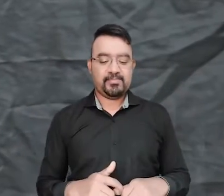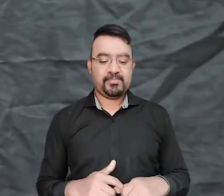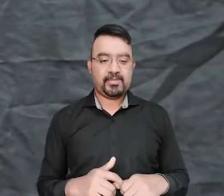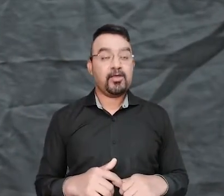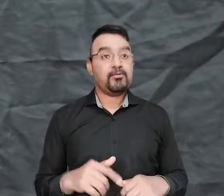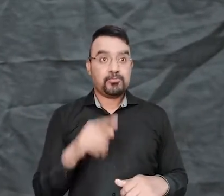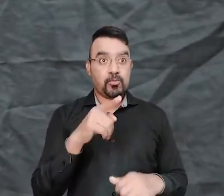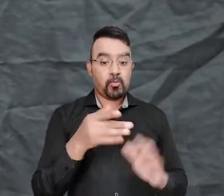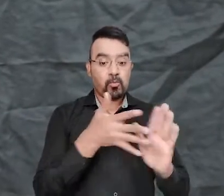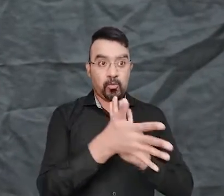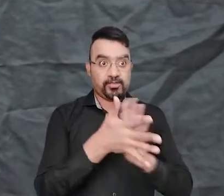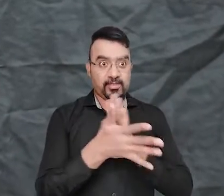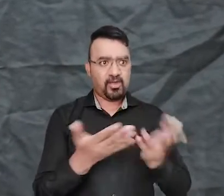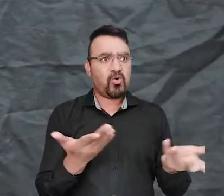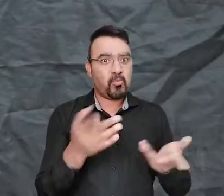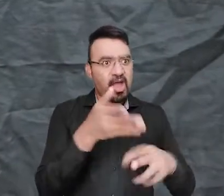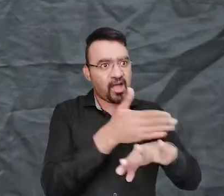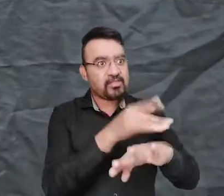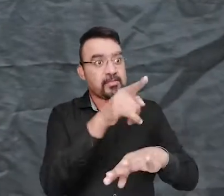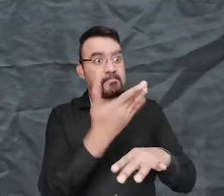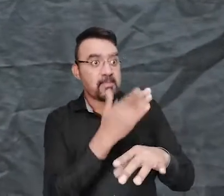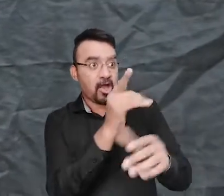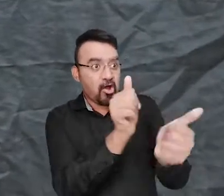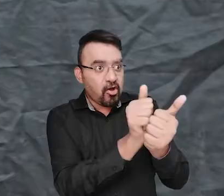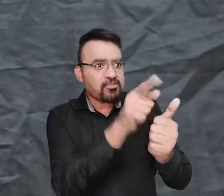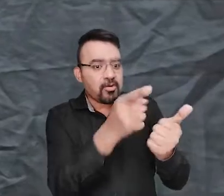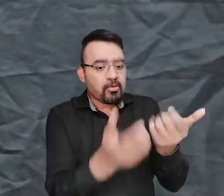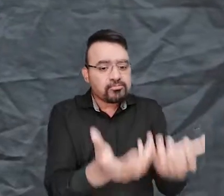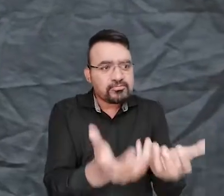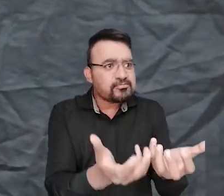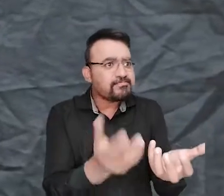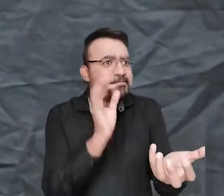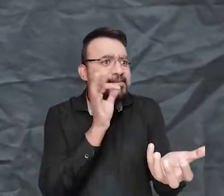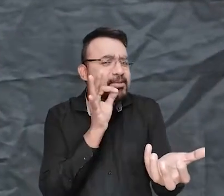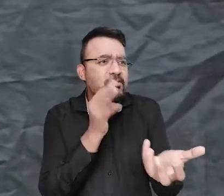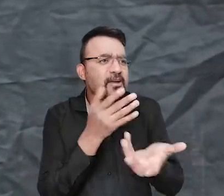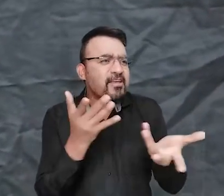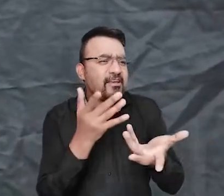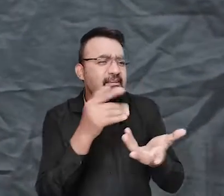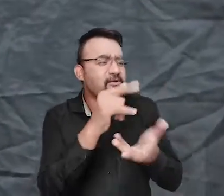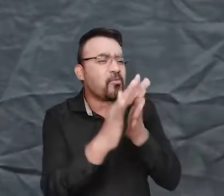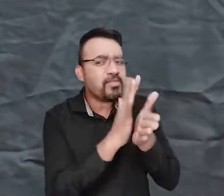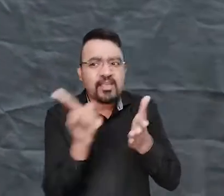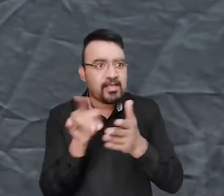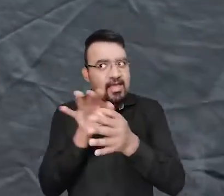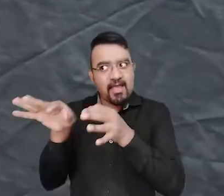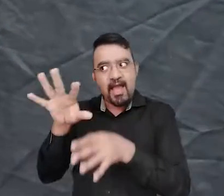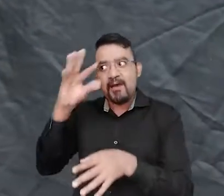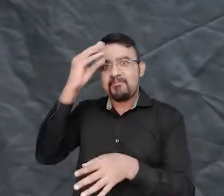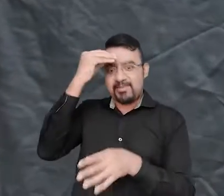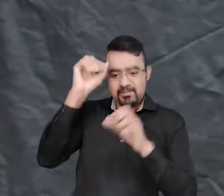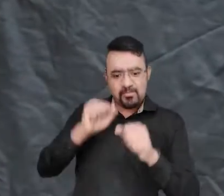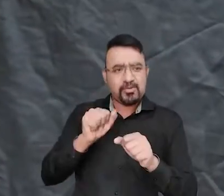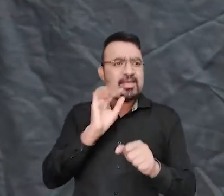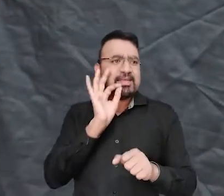Cuéntale a Carlitos cómo mi mamá y tú hicieron esta receta tan deliciosa para que aprendan algo fácil, saludable